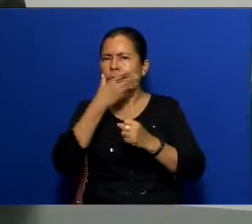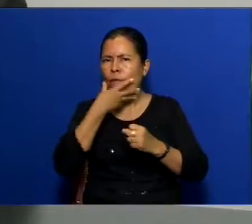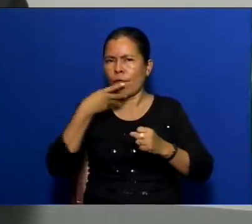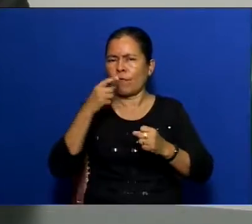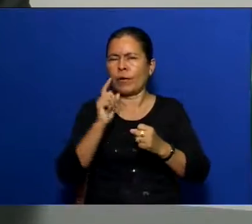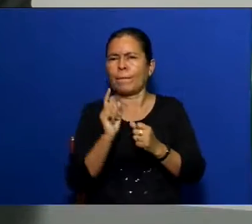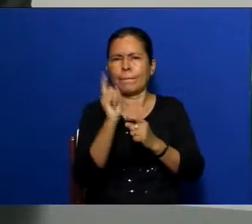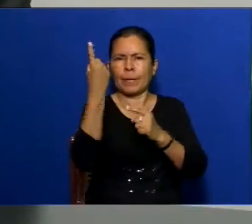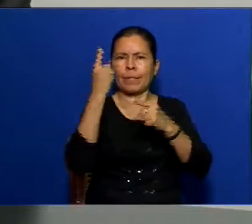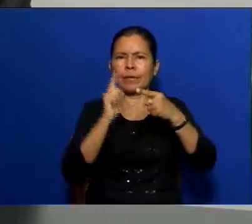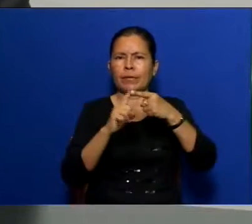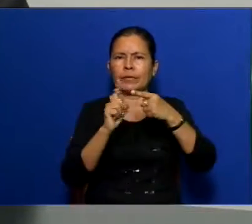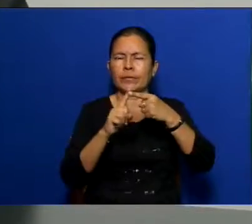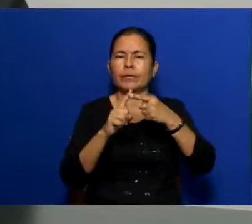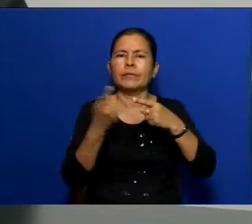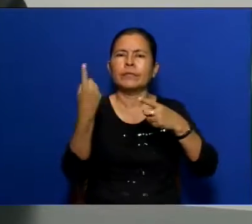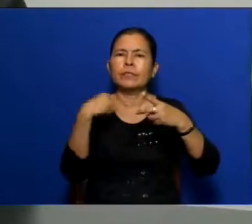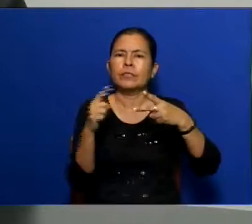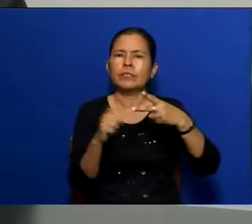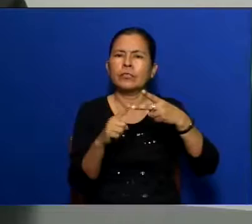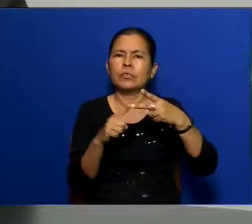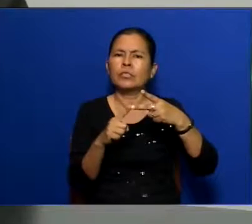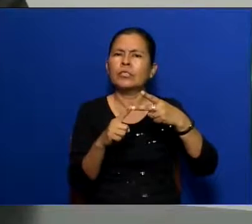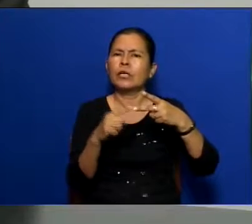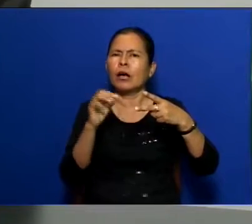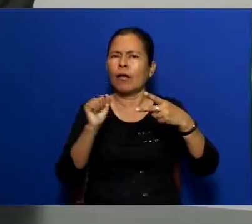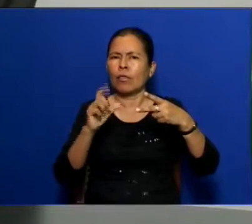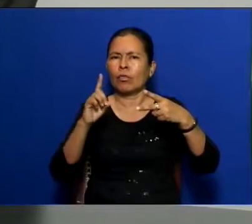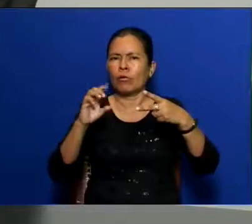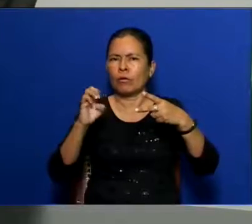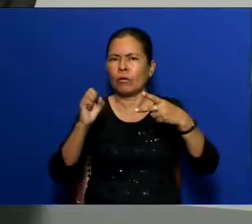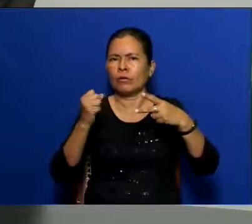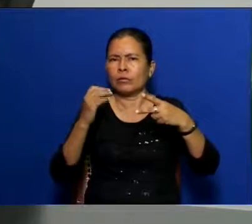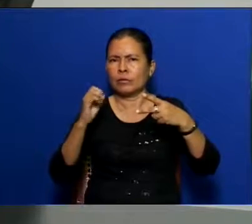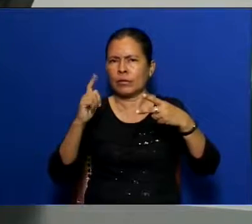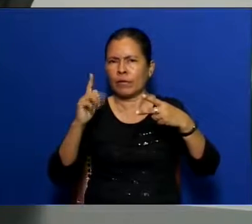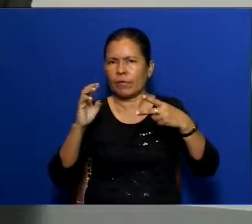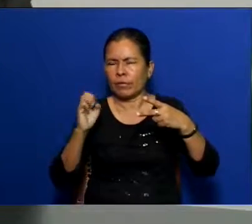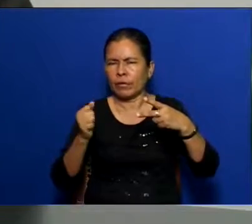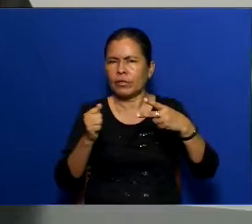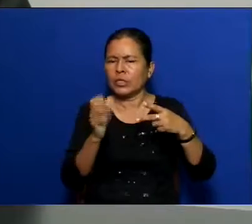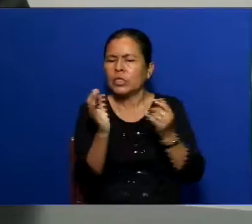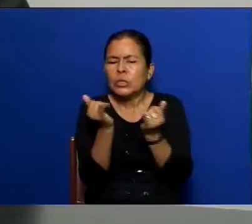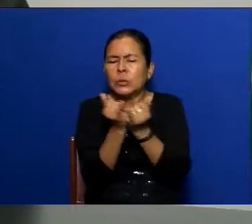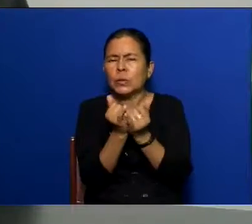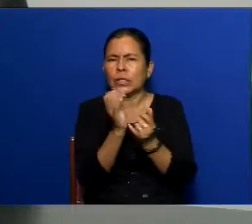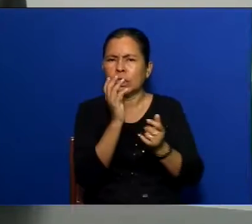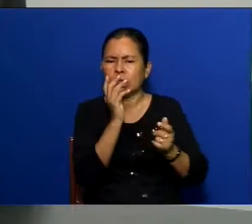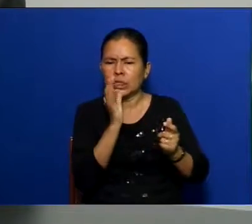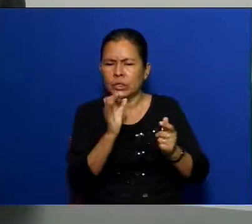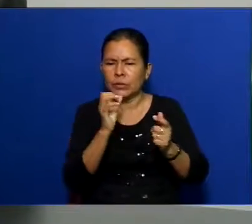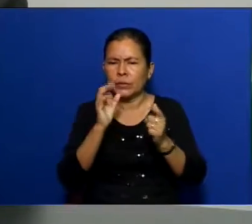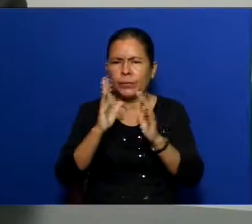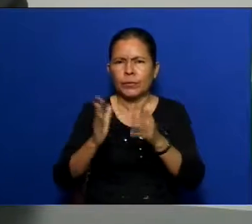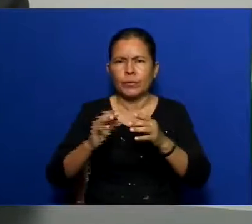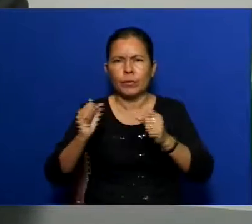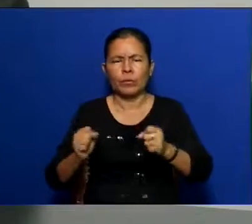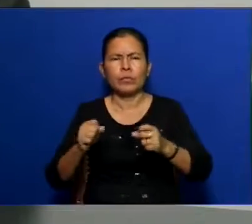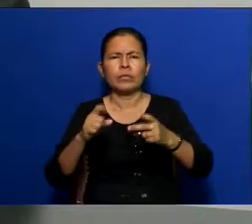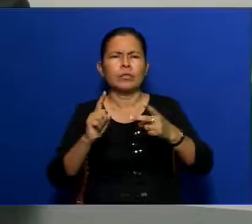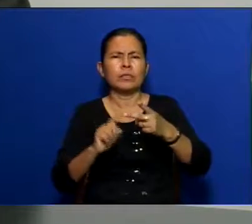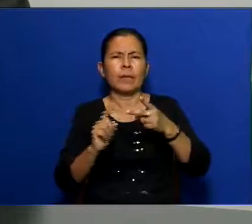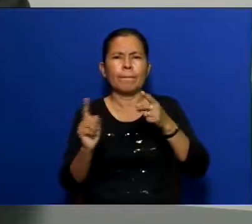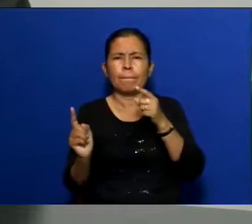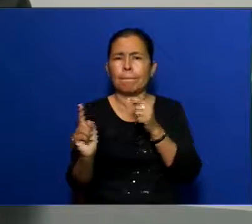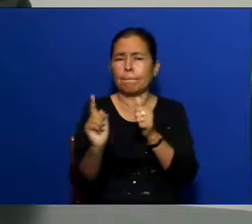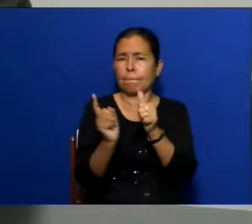lugar está el grupo de adolescentes y el grupo de niñas y niños. Entonces, en primer